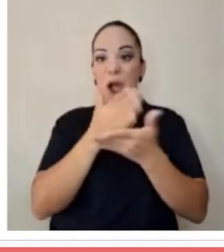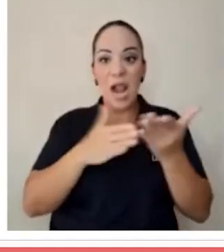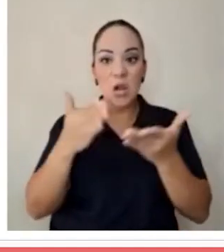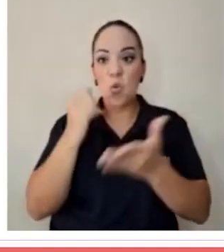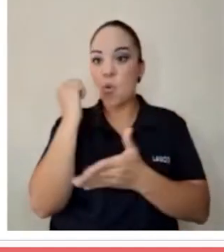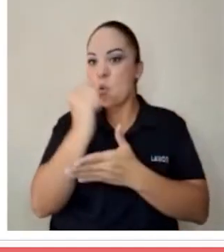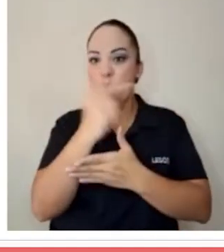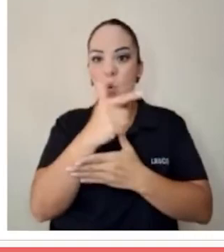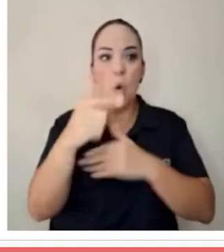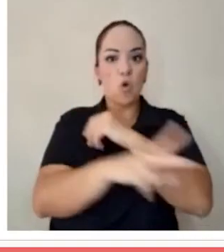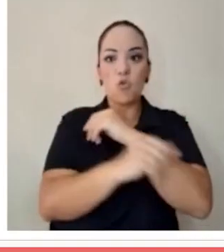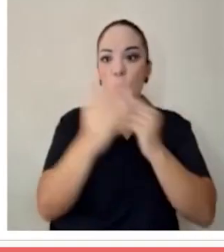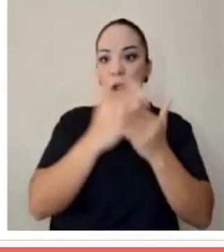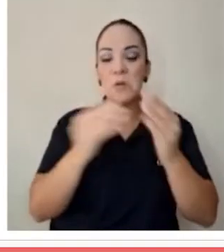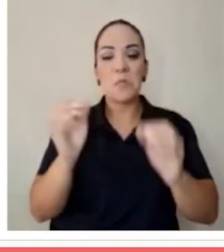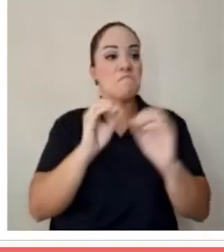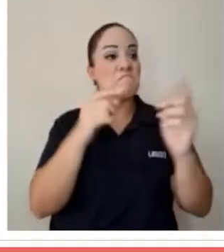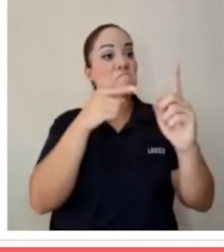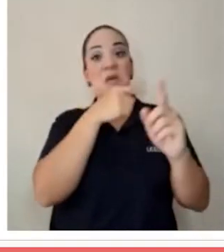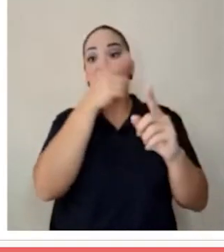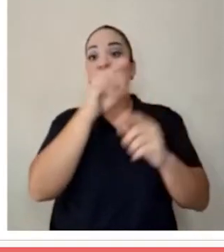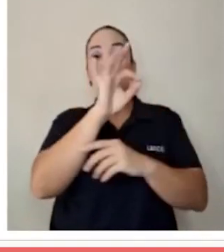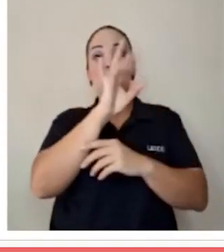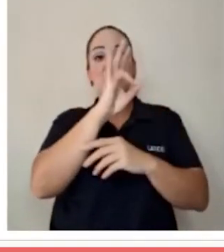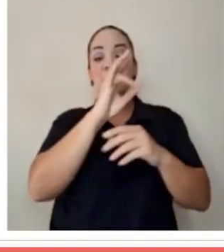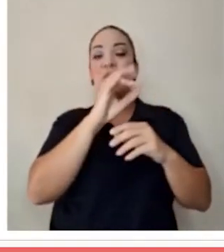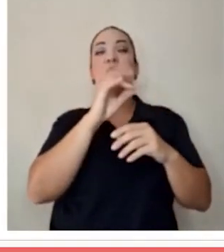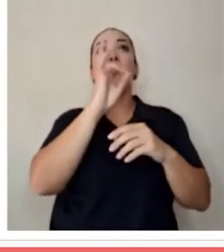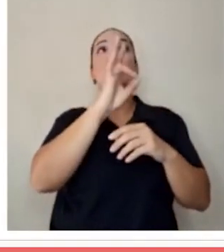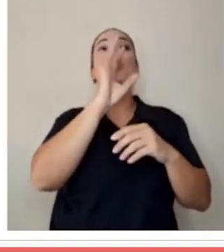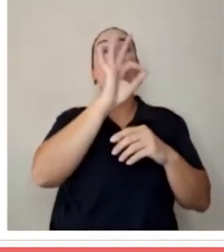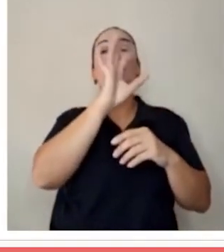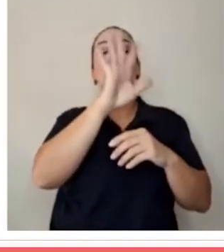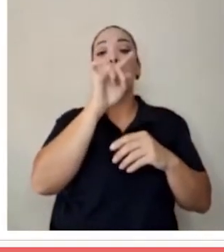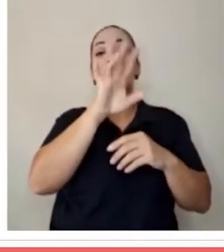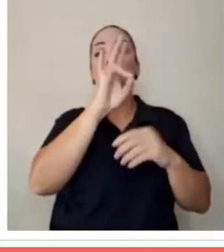criminales no sufrieron castigo